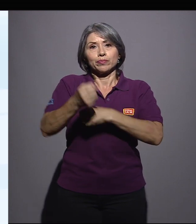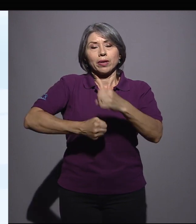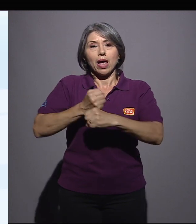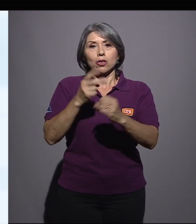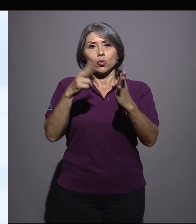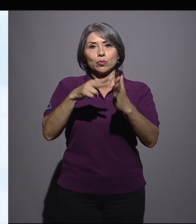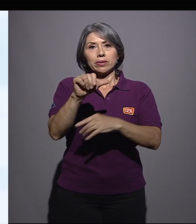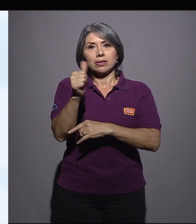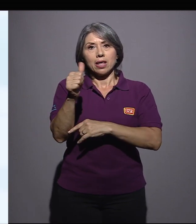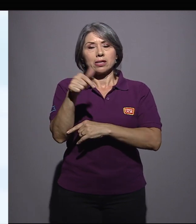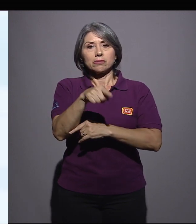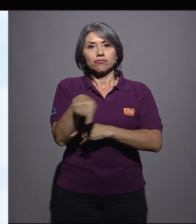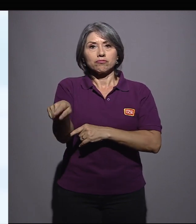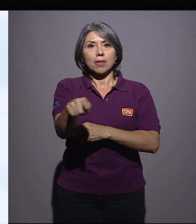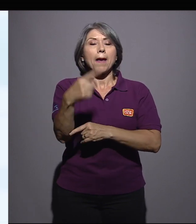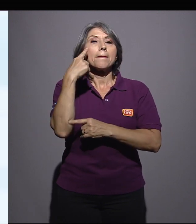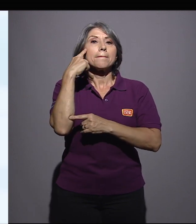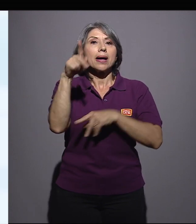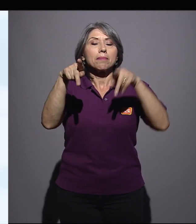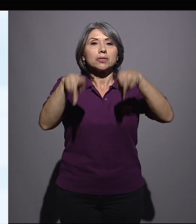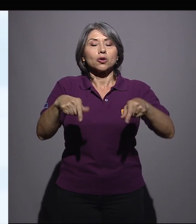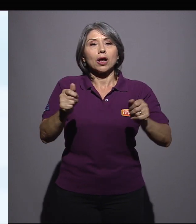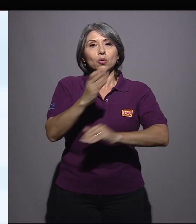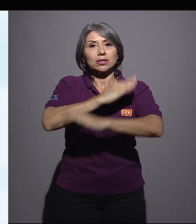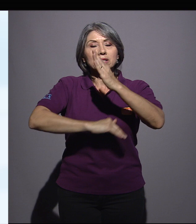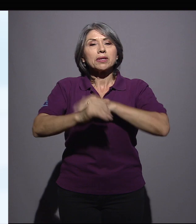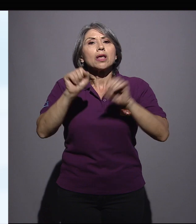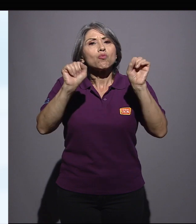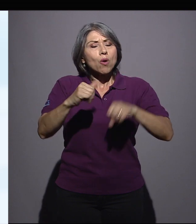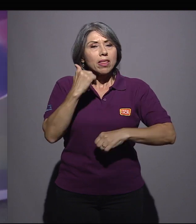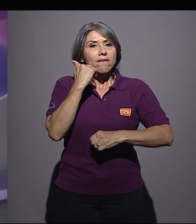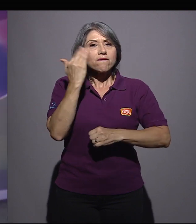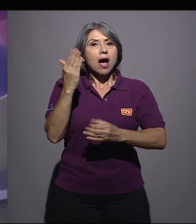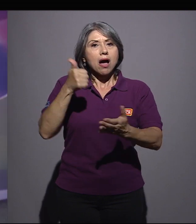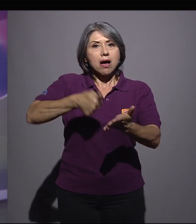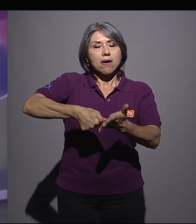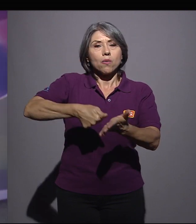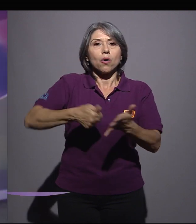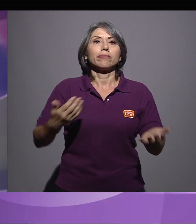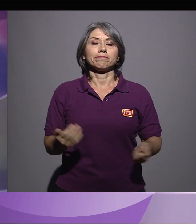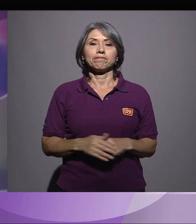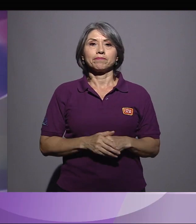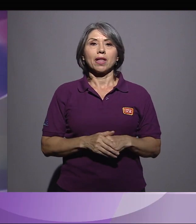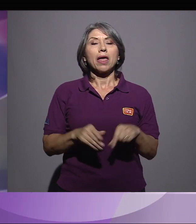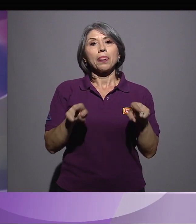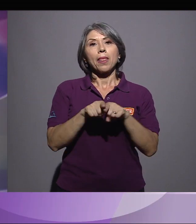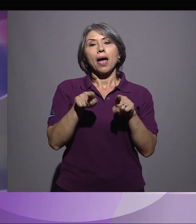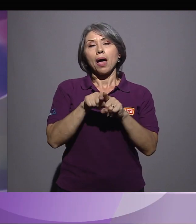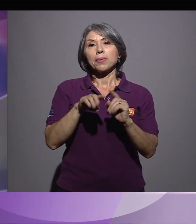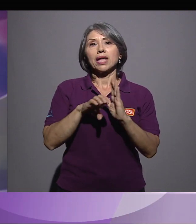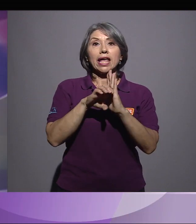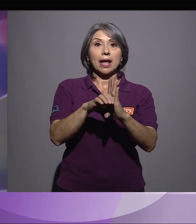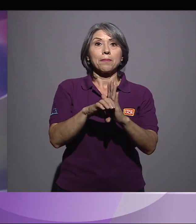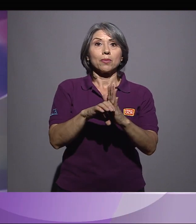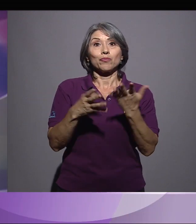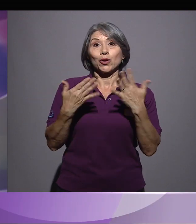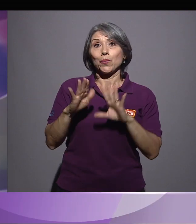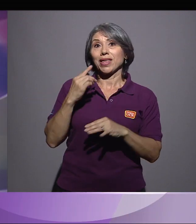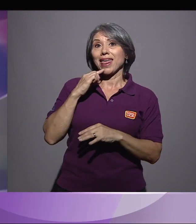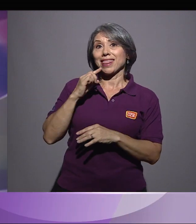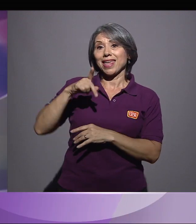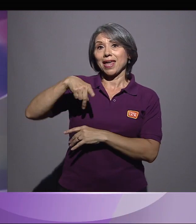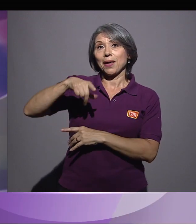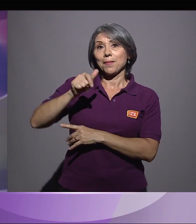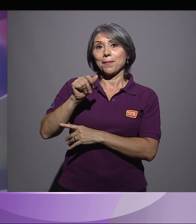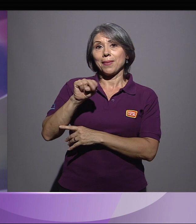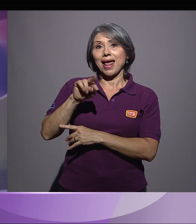facilitar lo que es el voto de la persona con alguna discapacidad. Les comento que tenemos, por ejemplo, bueno, la plantilla, como ya los indiqué, ¿verdad?